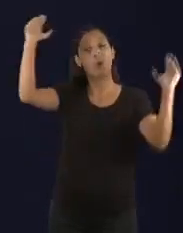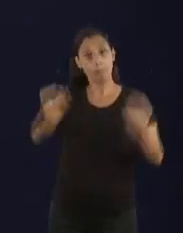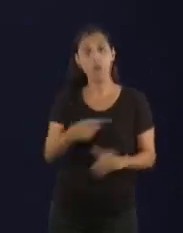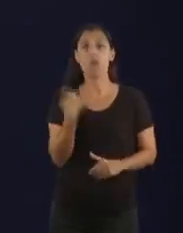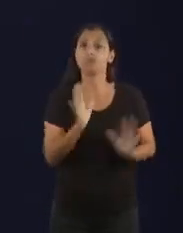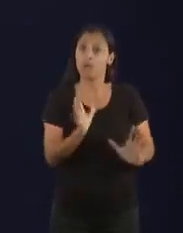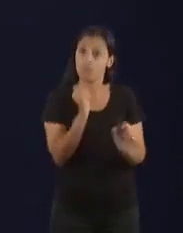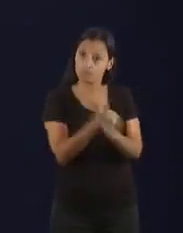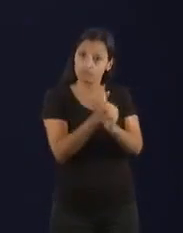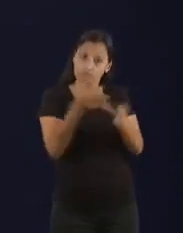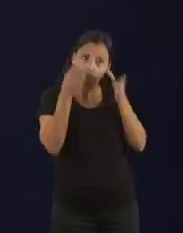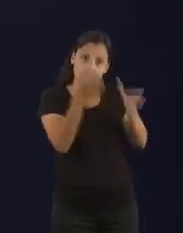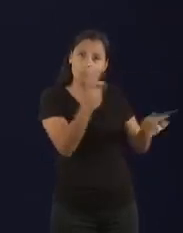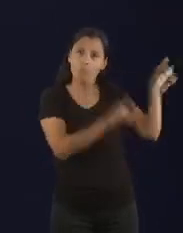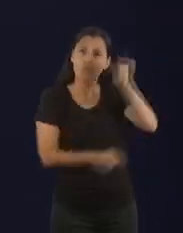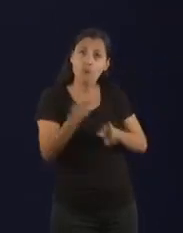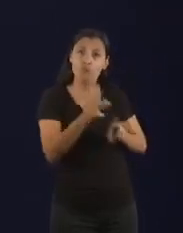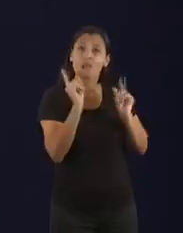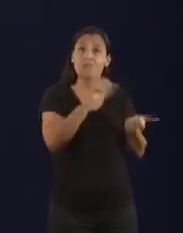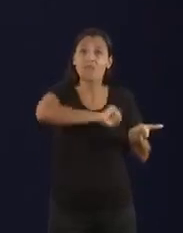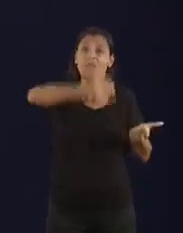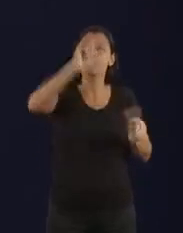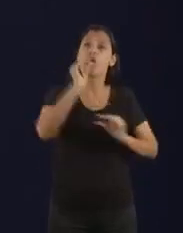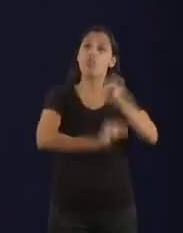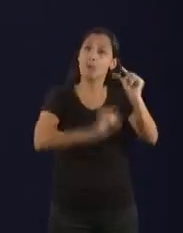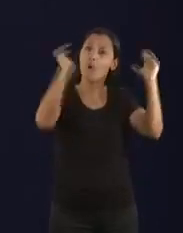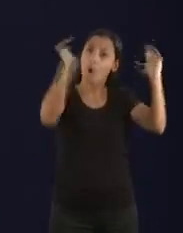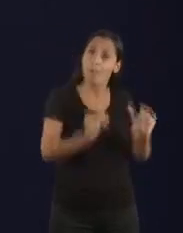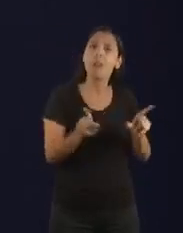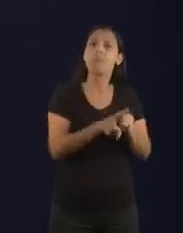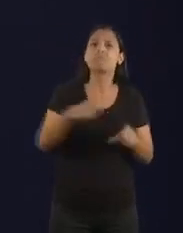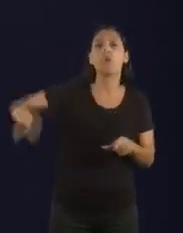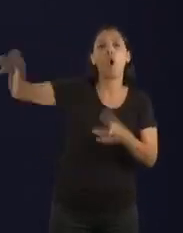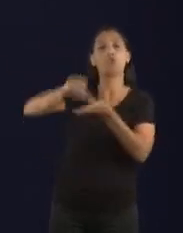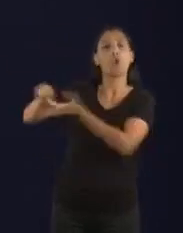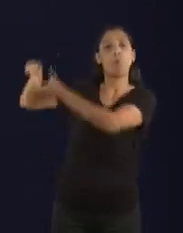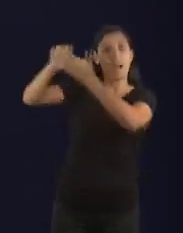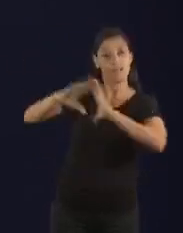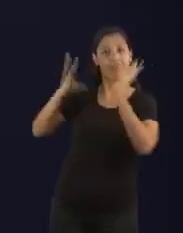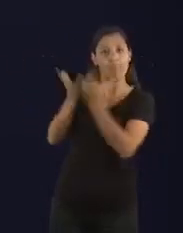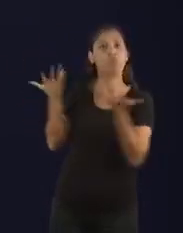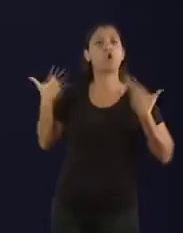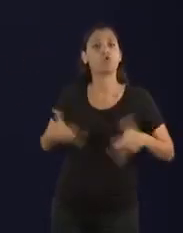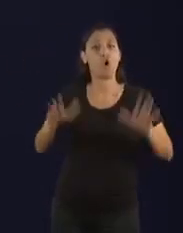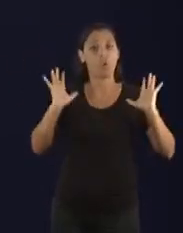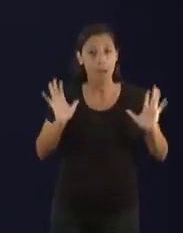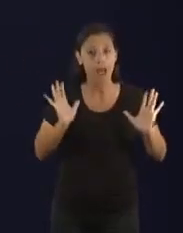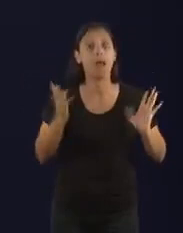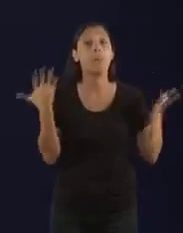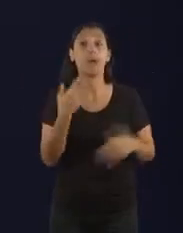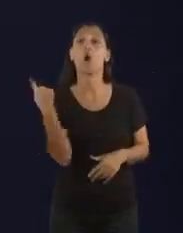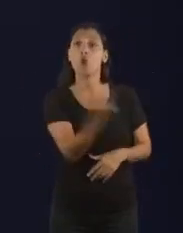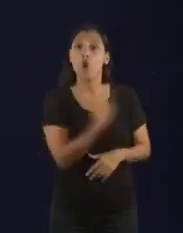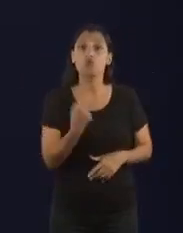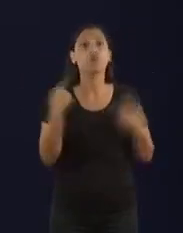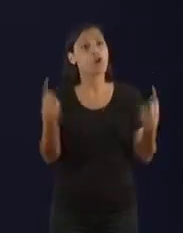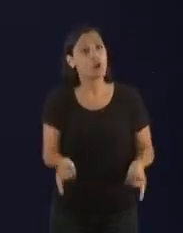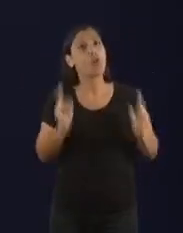efectivamente este número sea el de los países normales eh pero estamos profundamente